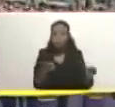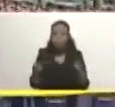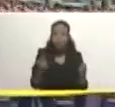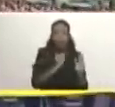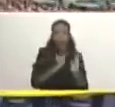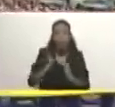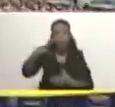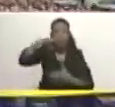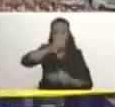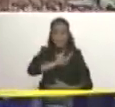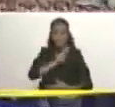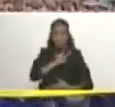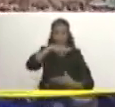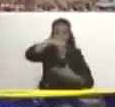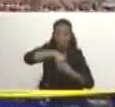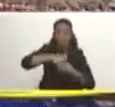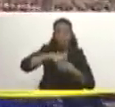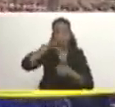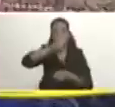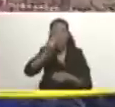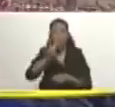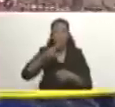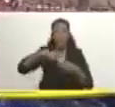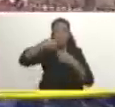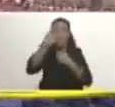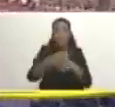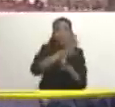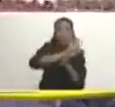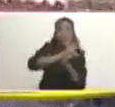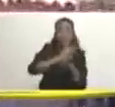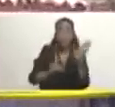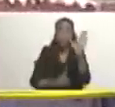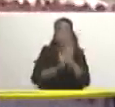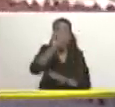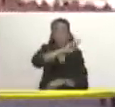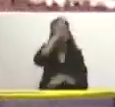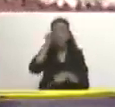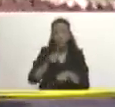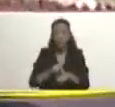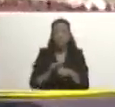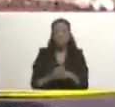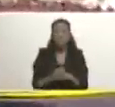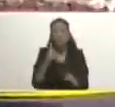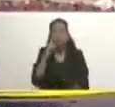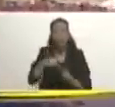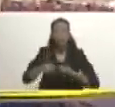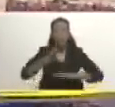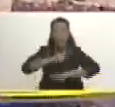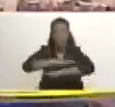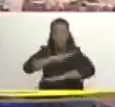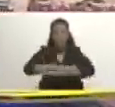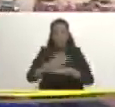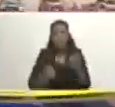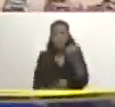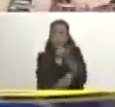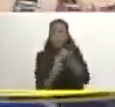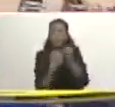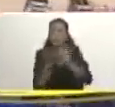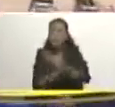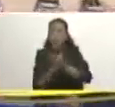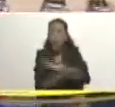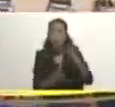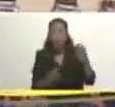orden interno y la participación activa en el desarrollo nacional, cuya actuación estará sostenida en los